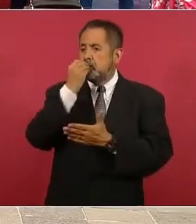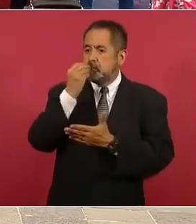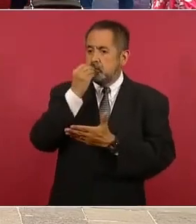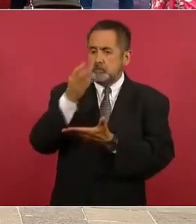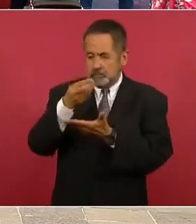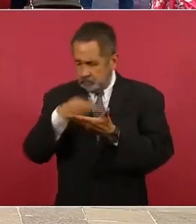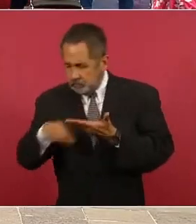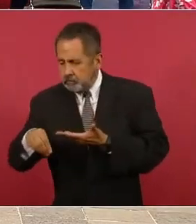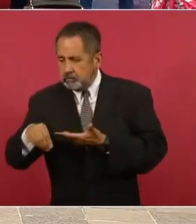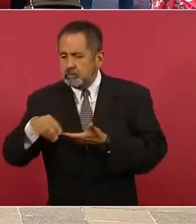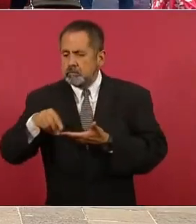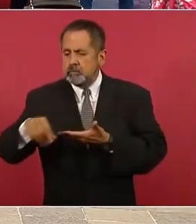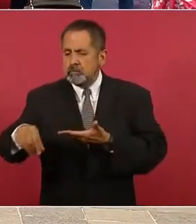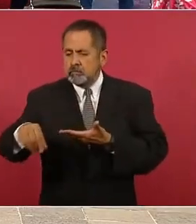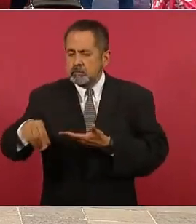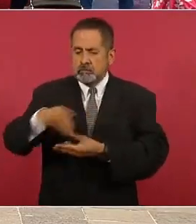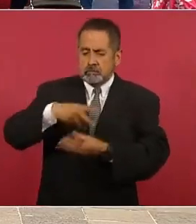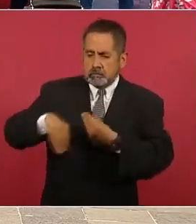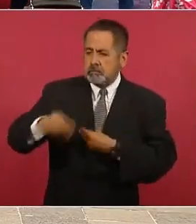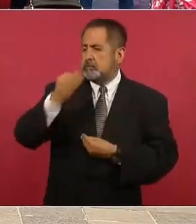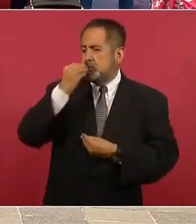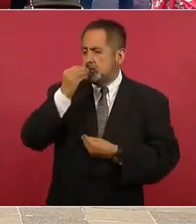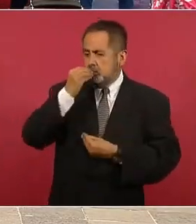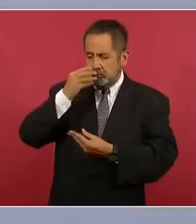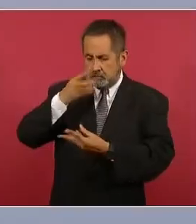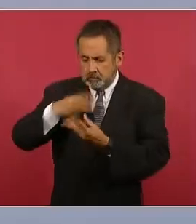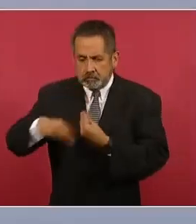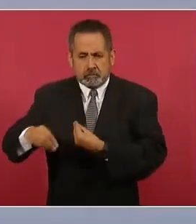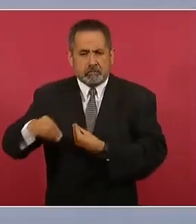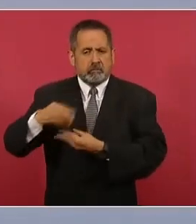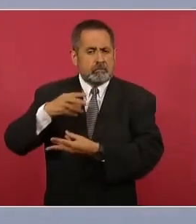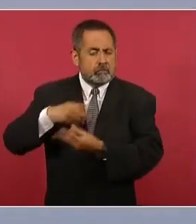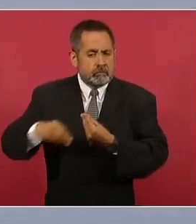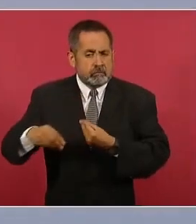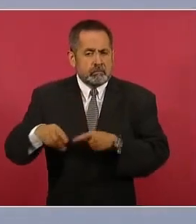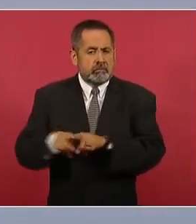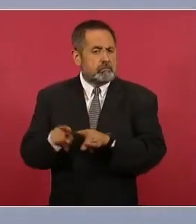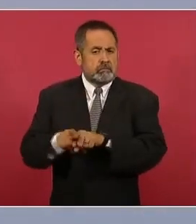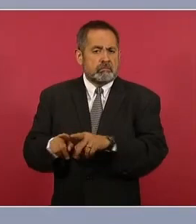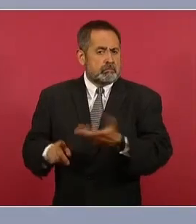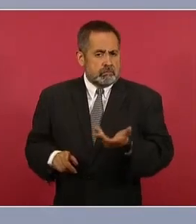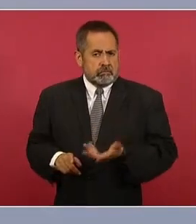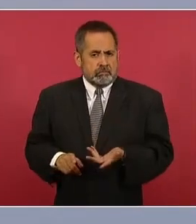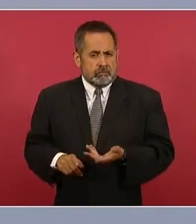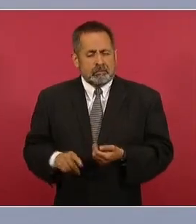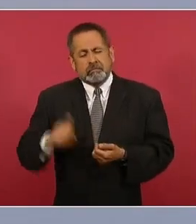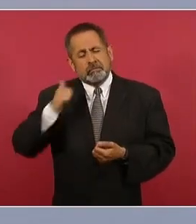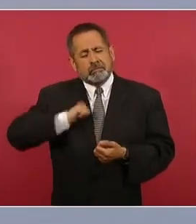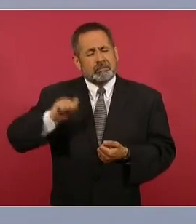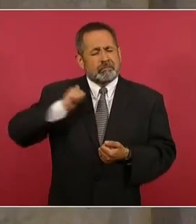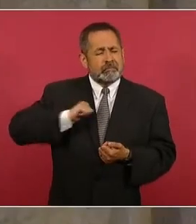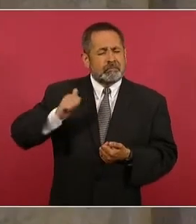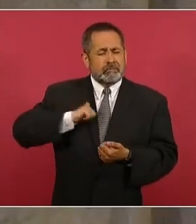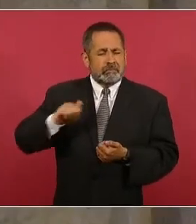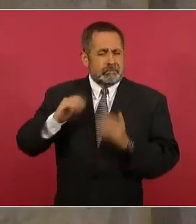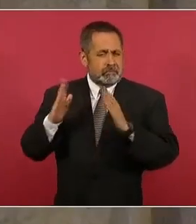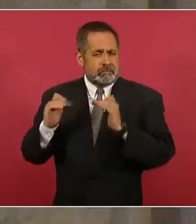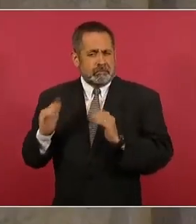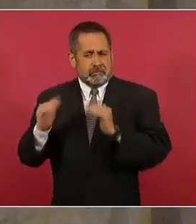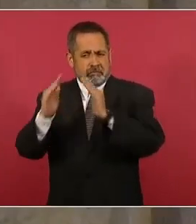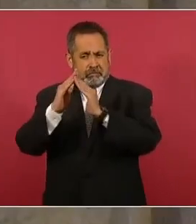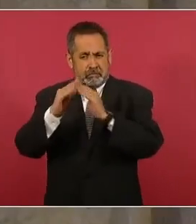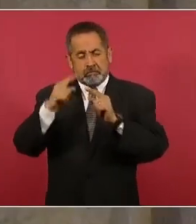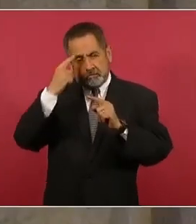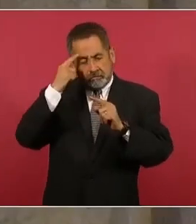sembrar para el autoconsumo. En la época prehispánica había que